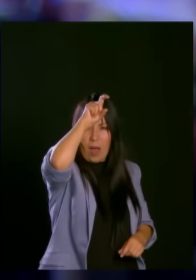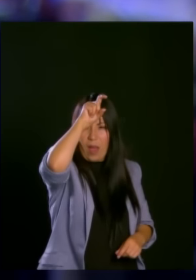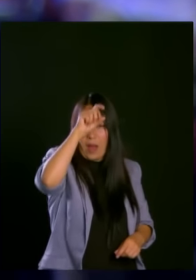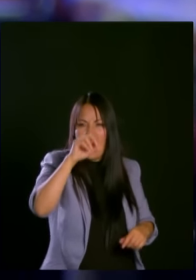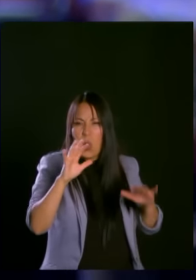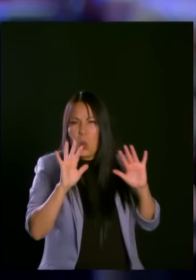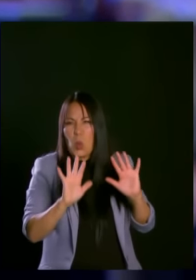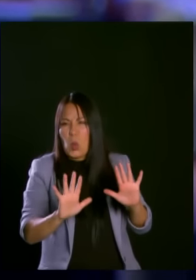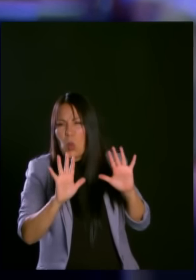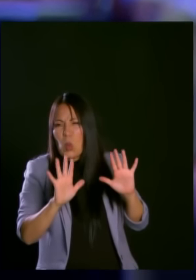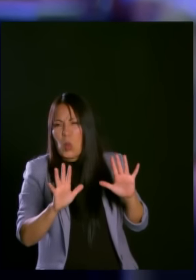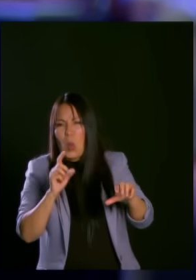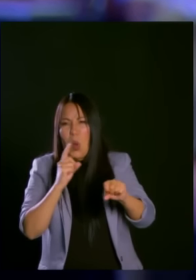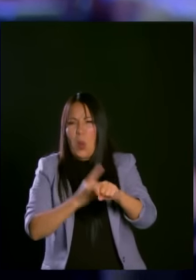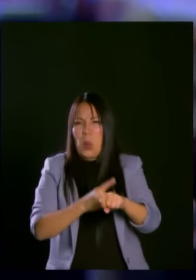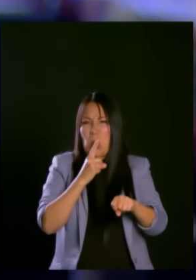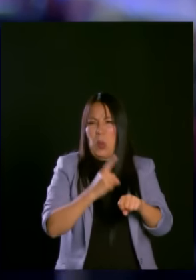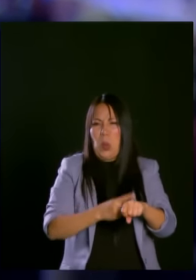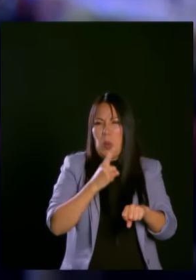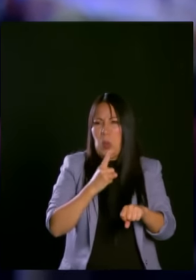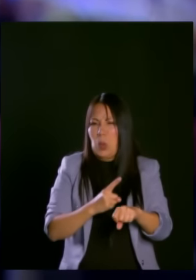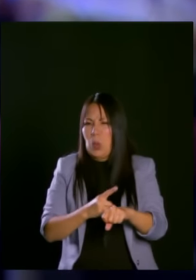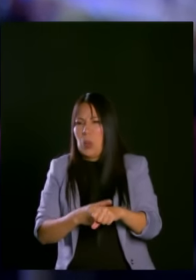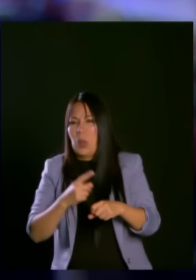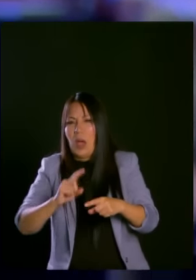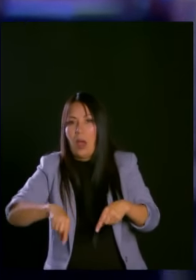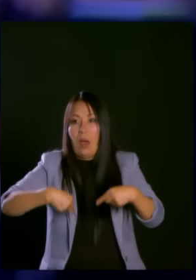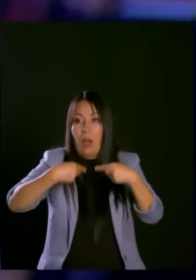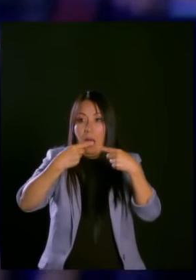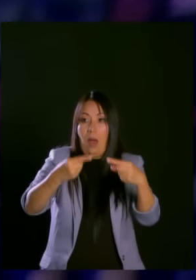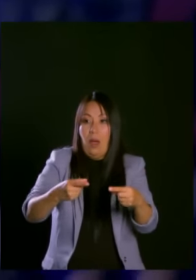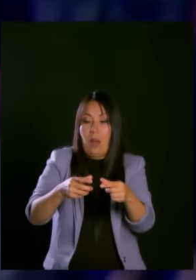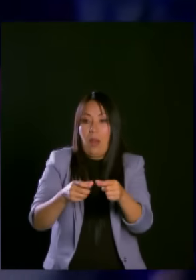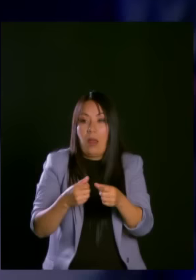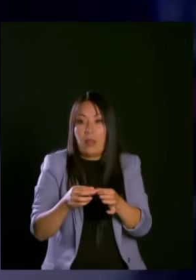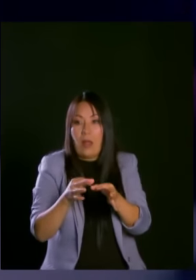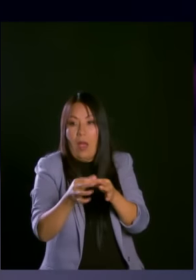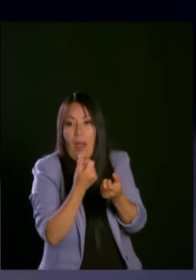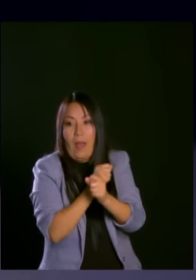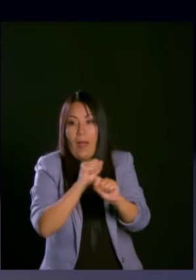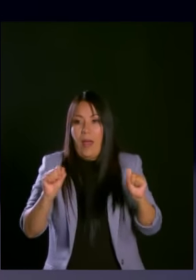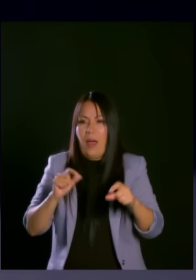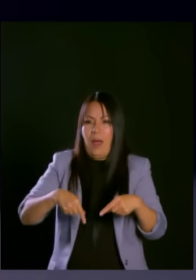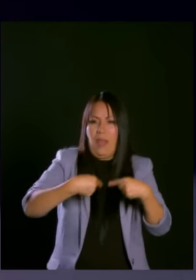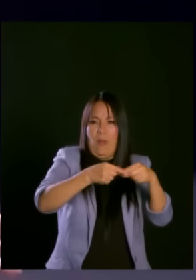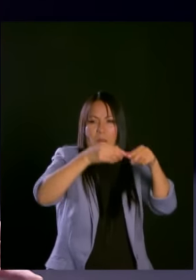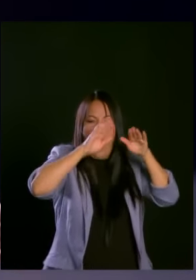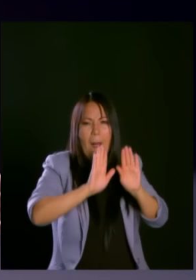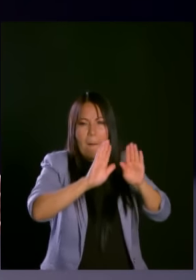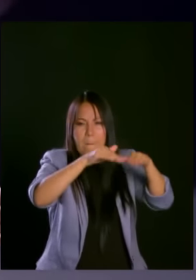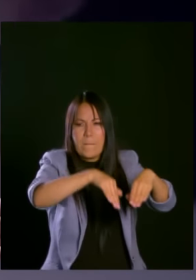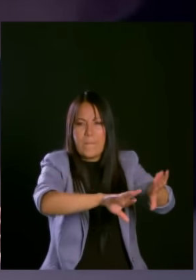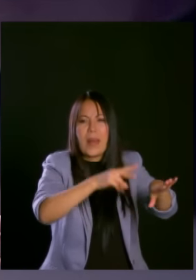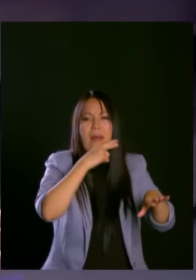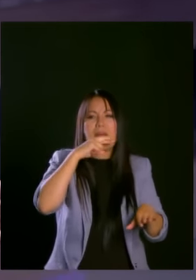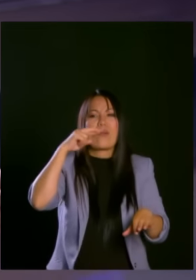saliendo con todo el pueblo de Israel de Egipto, llegando al Mar Rojo, nadie puede